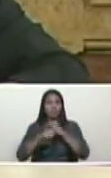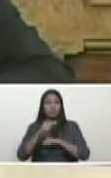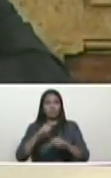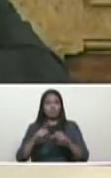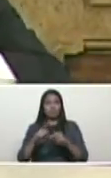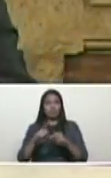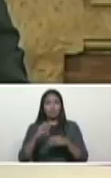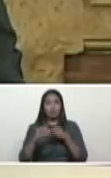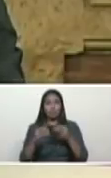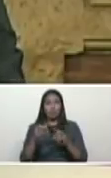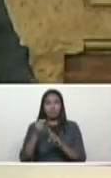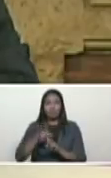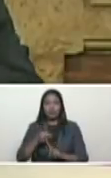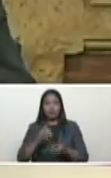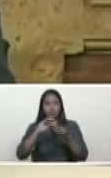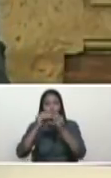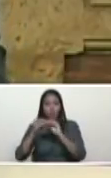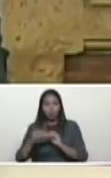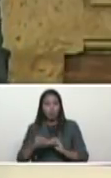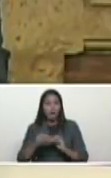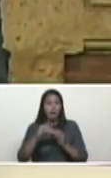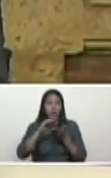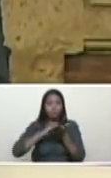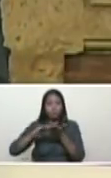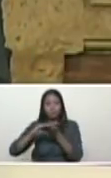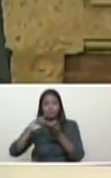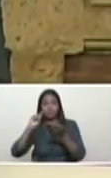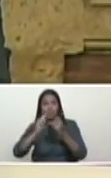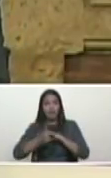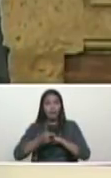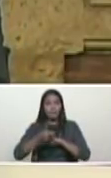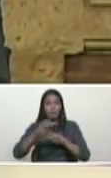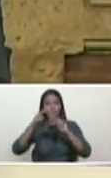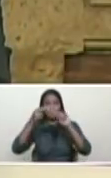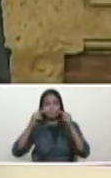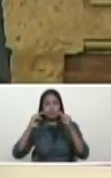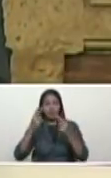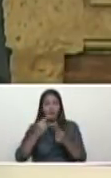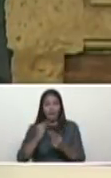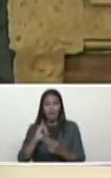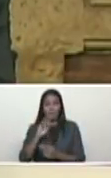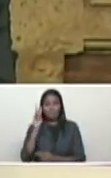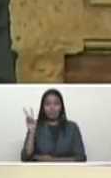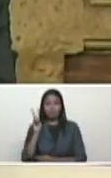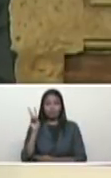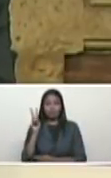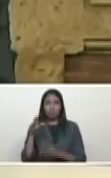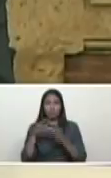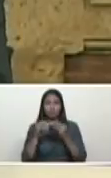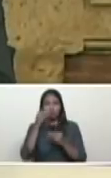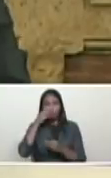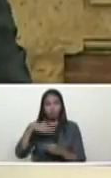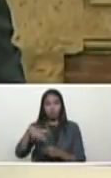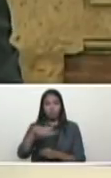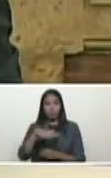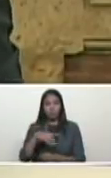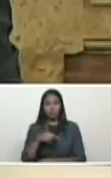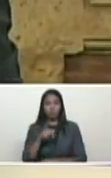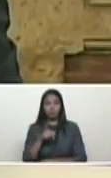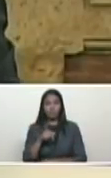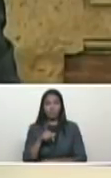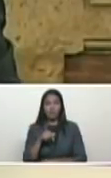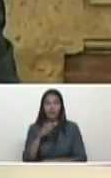de renovación de cambio y de paz y estabilidad para nuestro país queda instalada